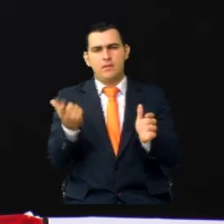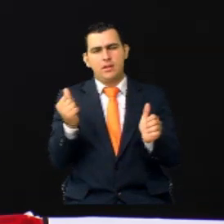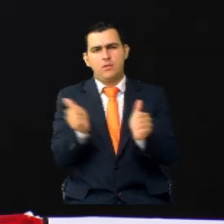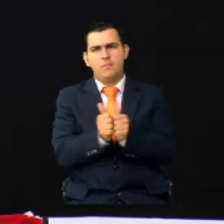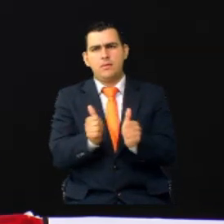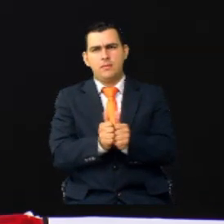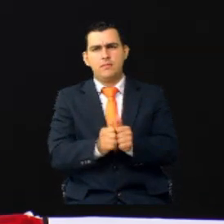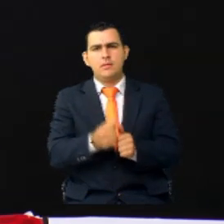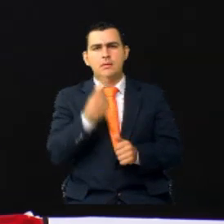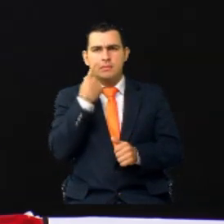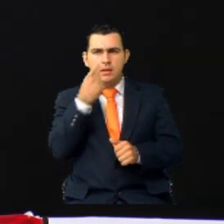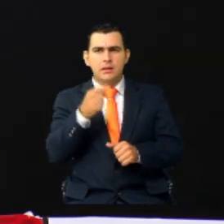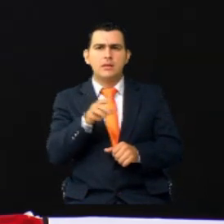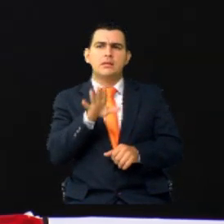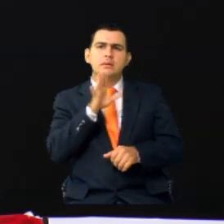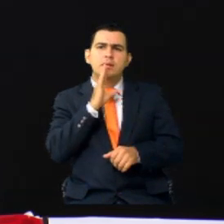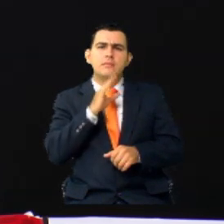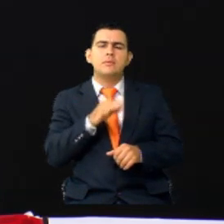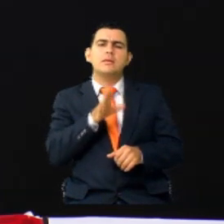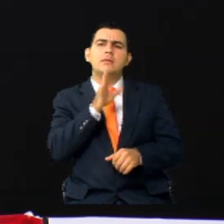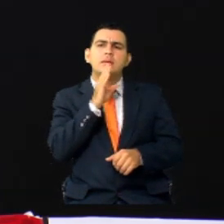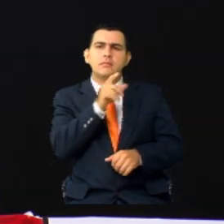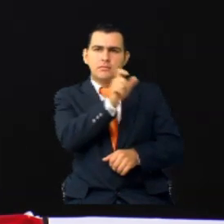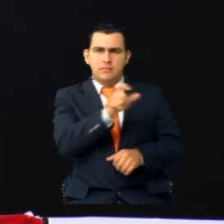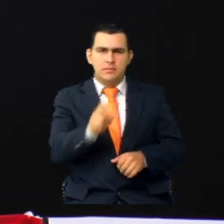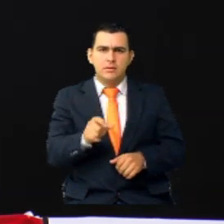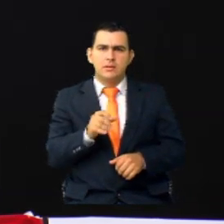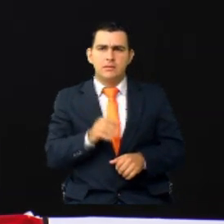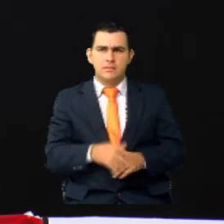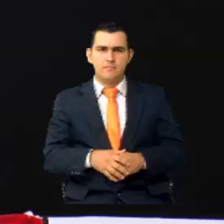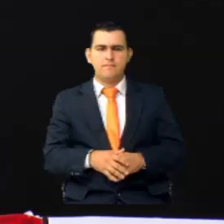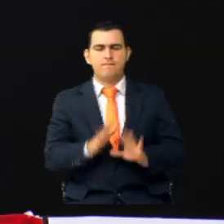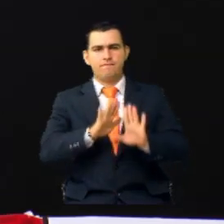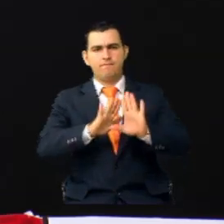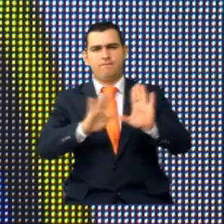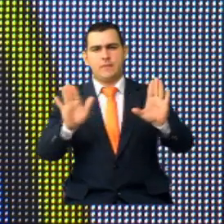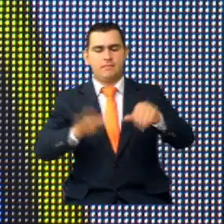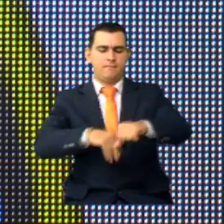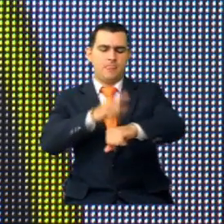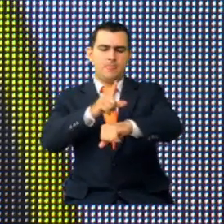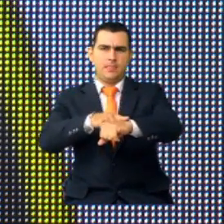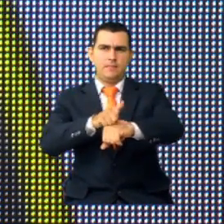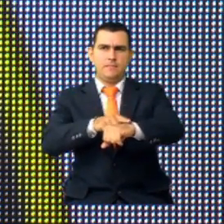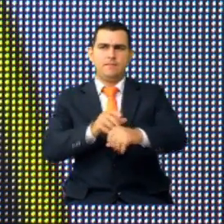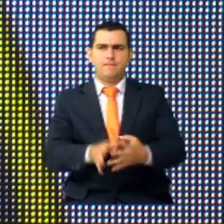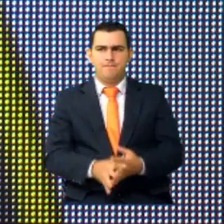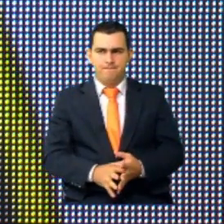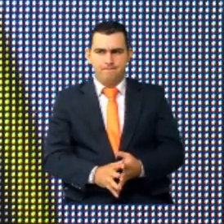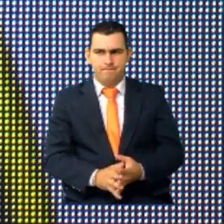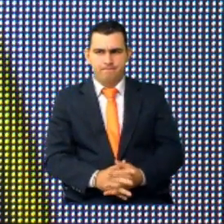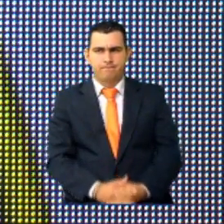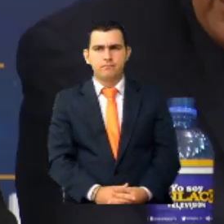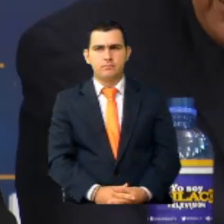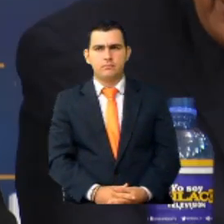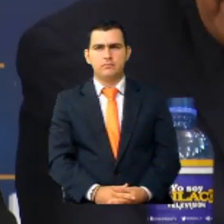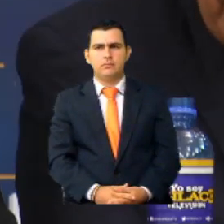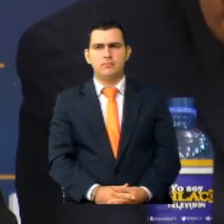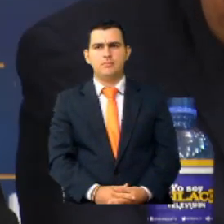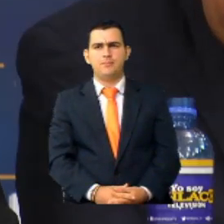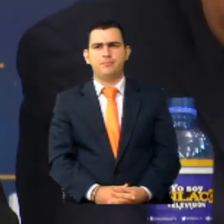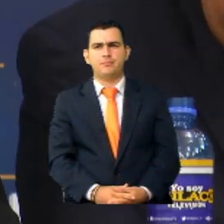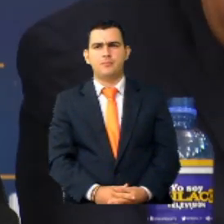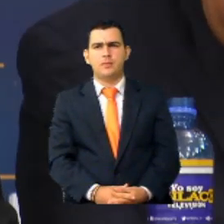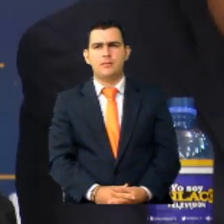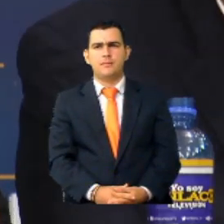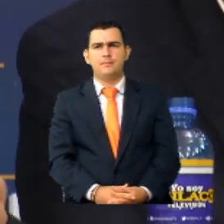acá para poder medir, Luis Alberto, que tiempo, revisen dentro de ellas. Tiempo, candidato. Es momento de la contrapregunta para el periodista Luis Alberto